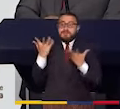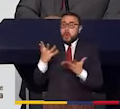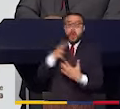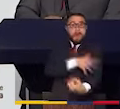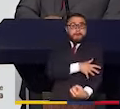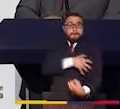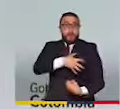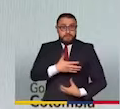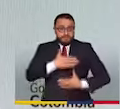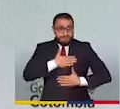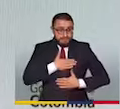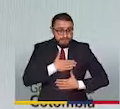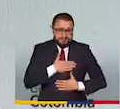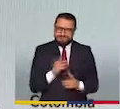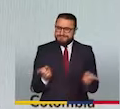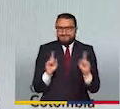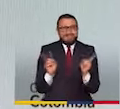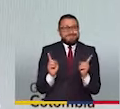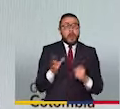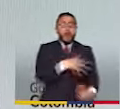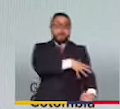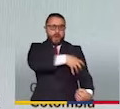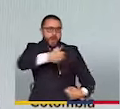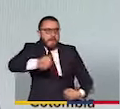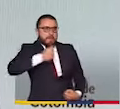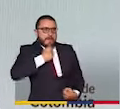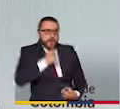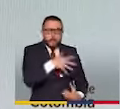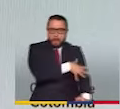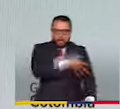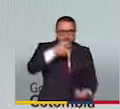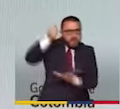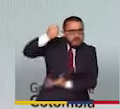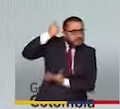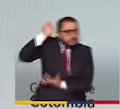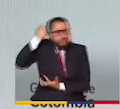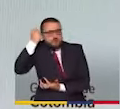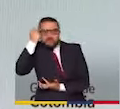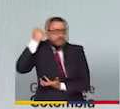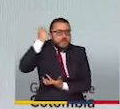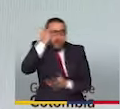Poderes mafiosos, poderes económicos, dominando el poder y la política en Colombia.